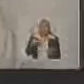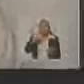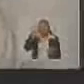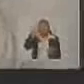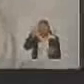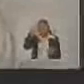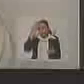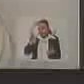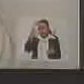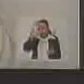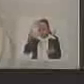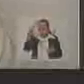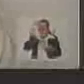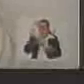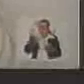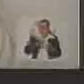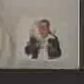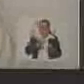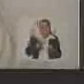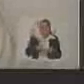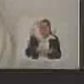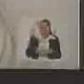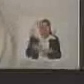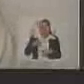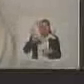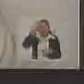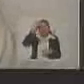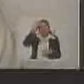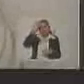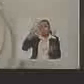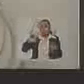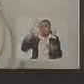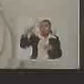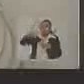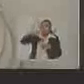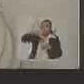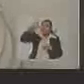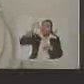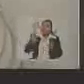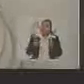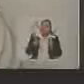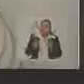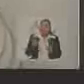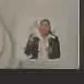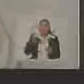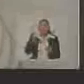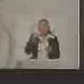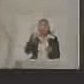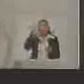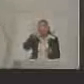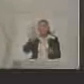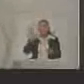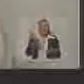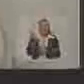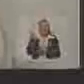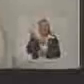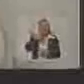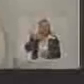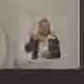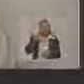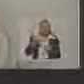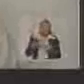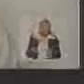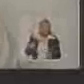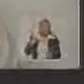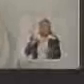objetivos. Estoy convencida de que la participación ciudadana es necesaria para cambiar los temas que hoy nos